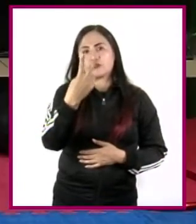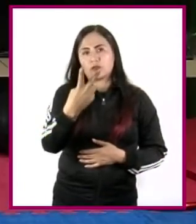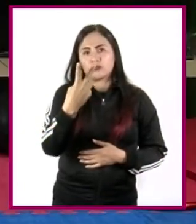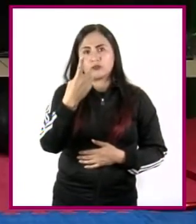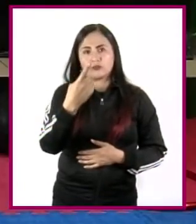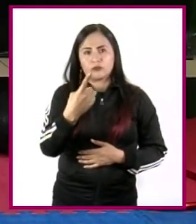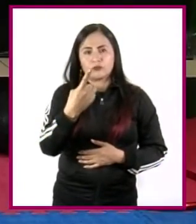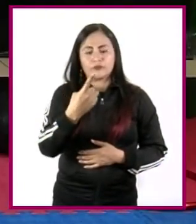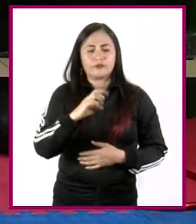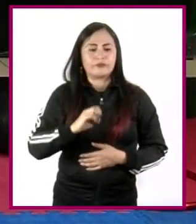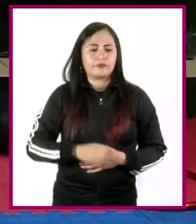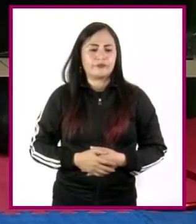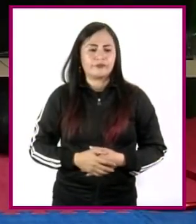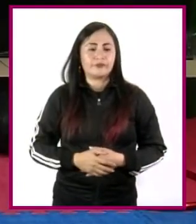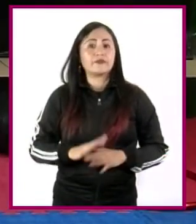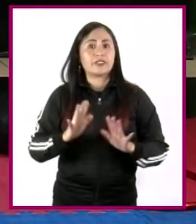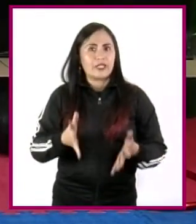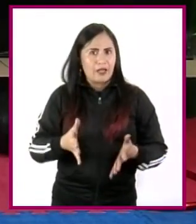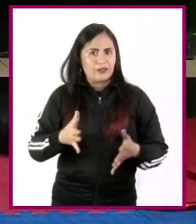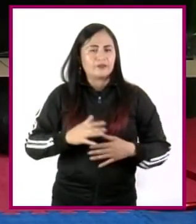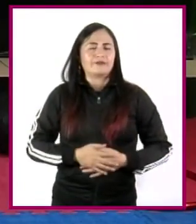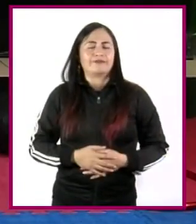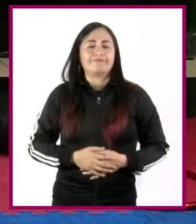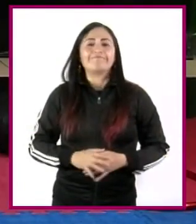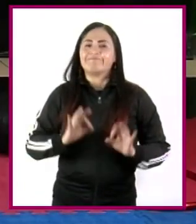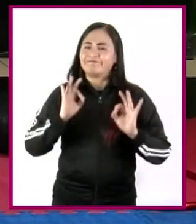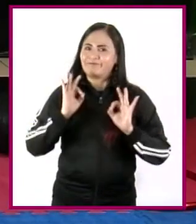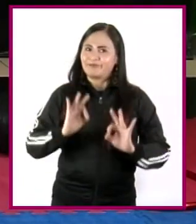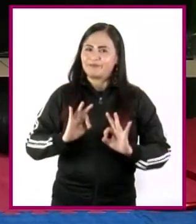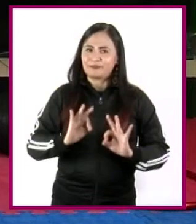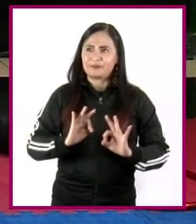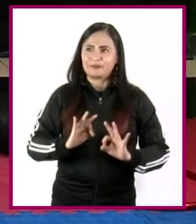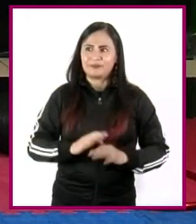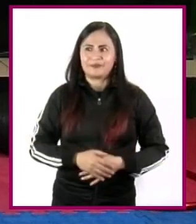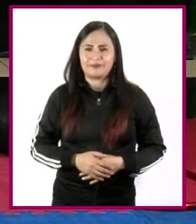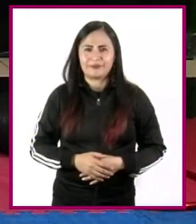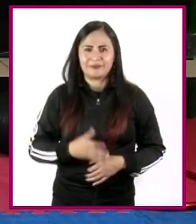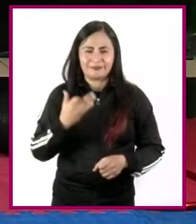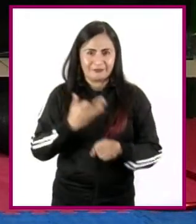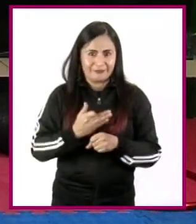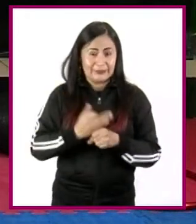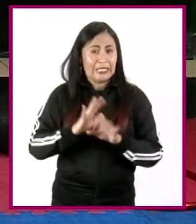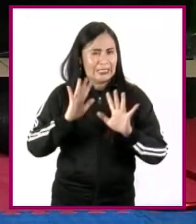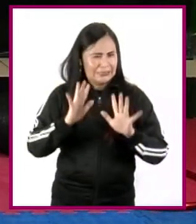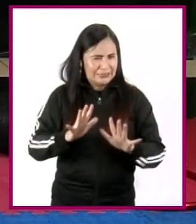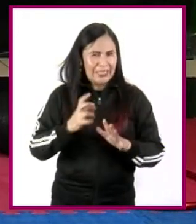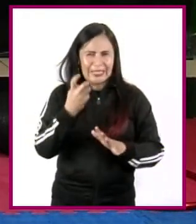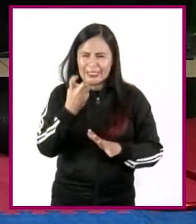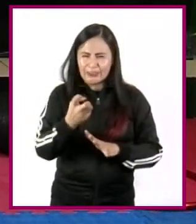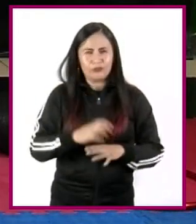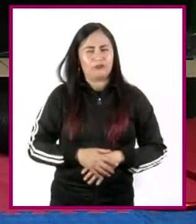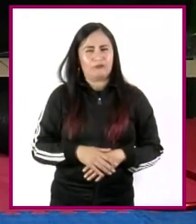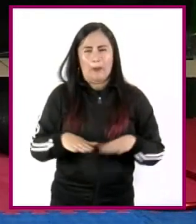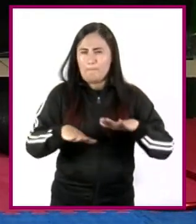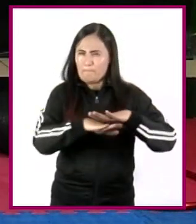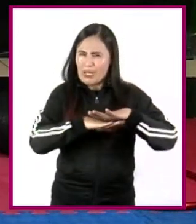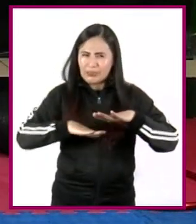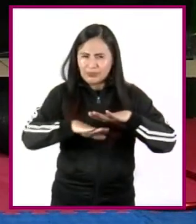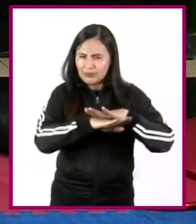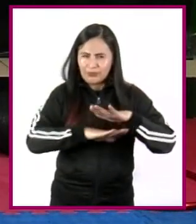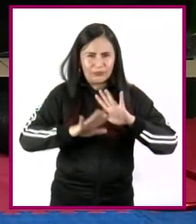2, 1 y tiempo, perfecto. Ya tenemos el básico, ya entendimos lo que es el